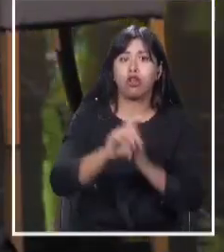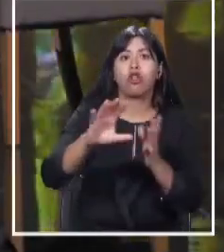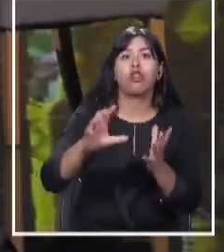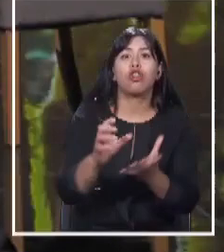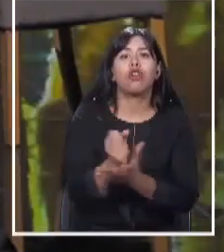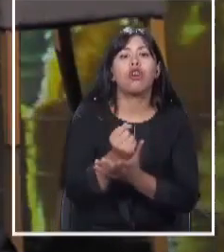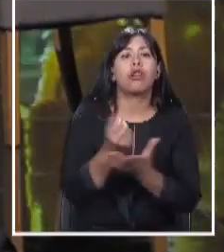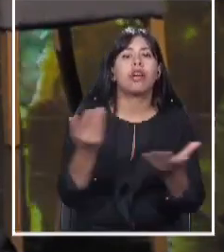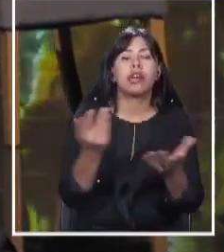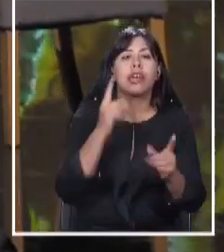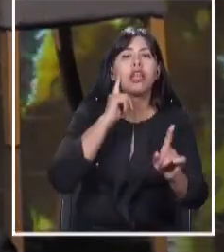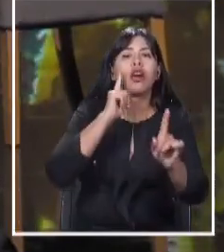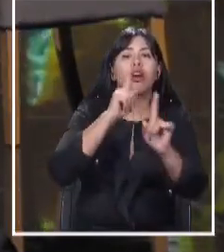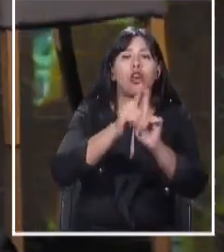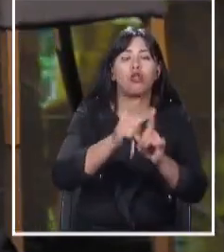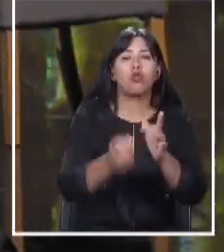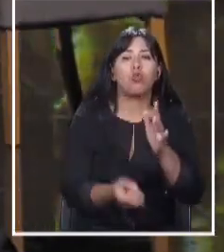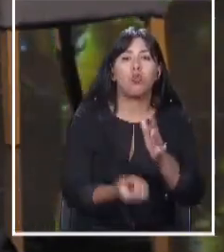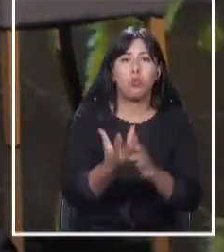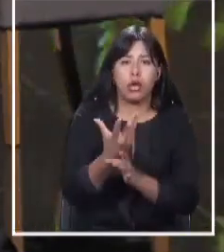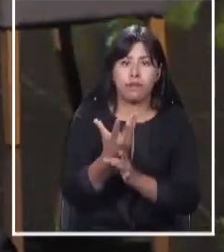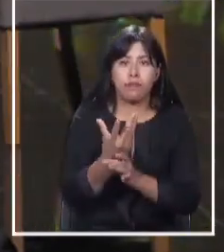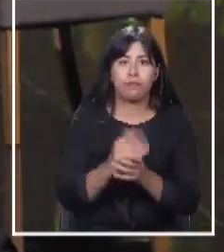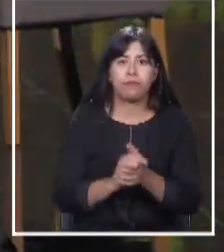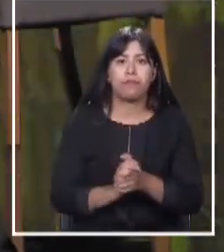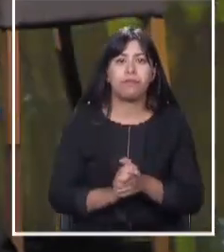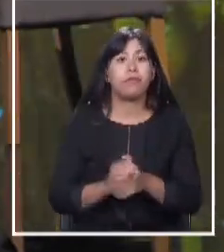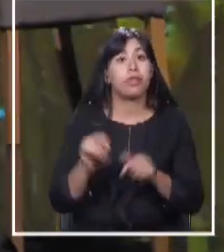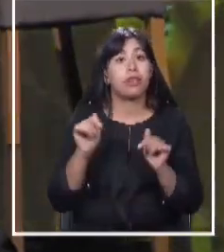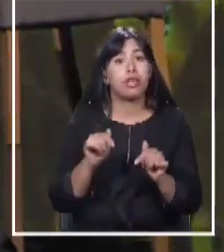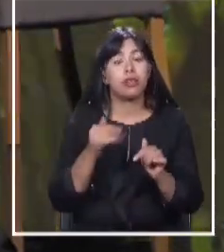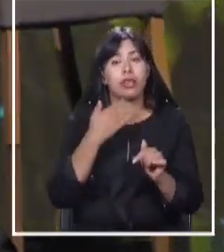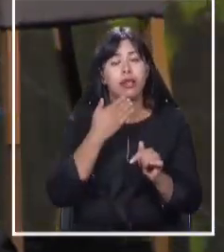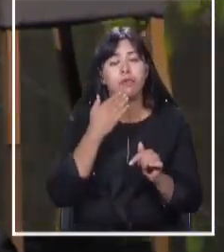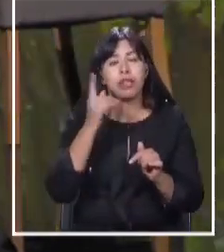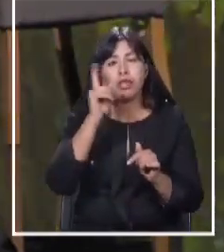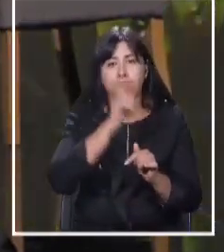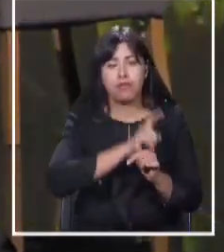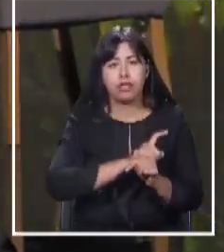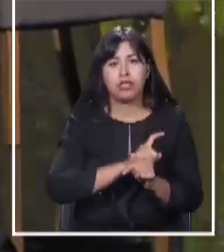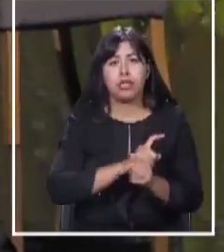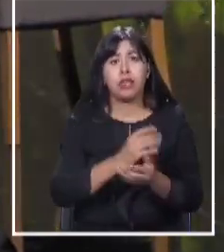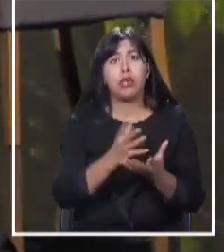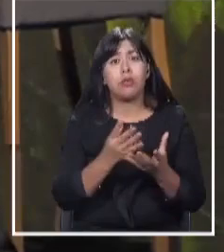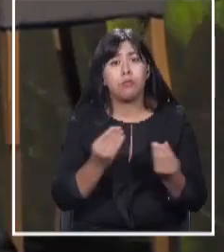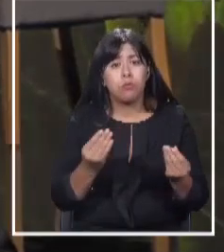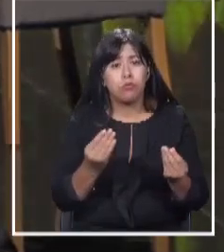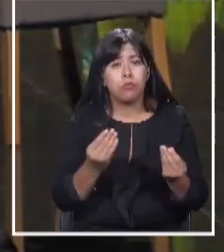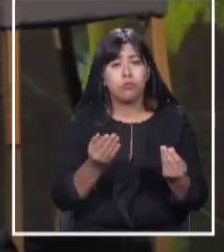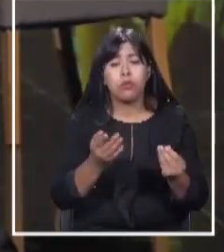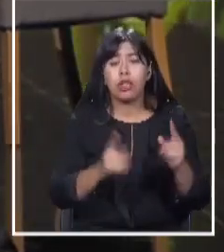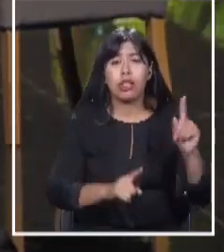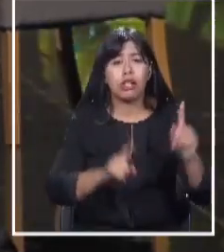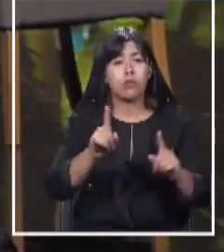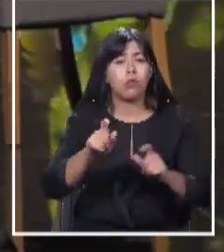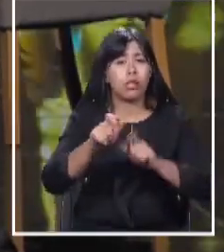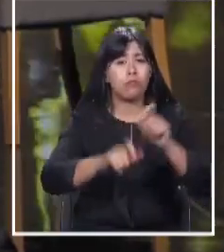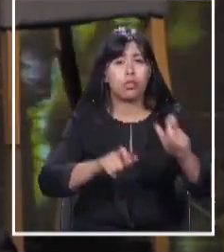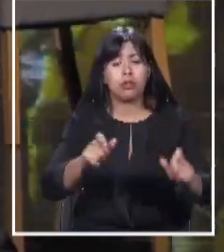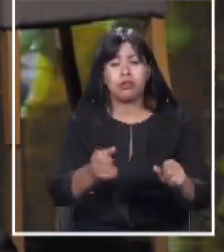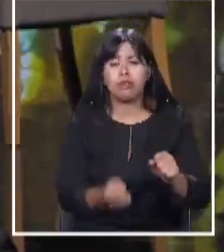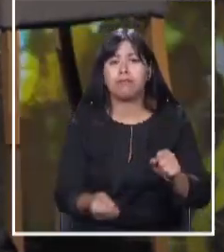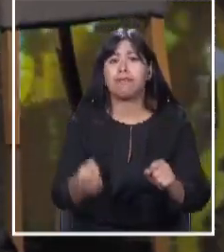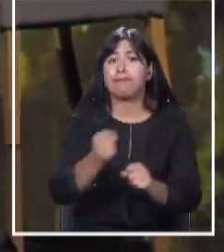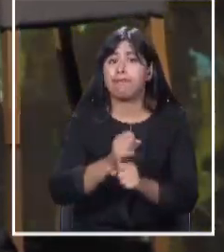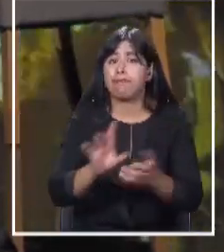es decir, nos pusimos nuevamente objetivos. Y esto es la parte también difícil, ¿no? Muchos de ustedes, o sea, hay gente que tomó una decisión por ustedes, para que